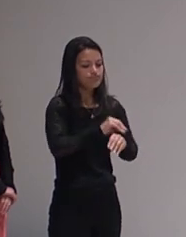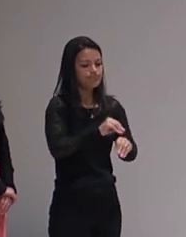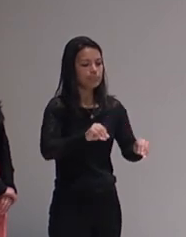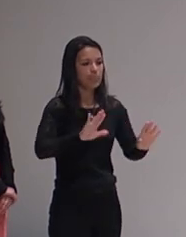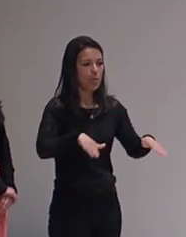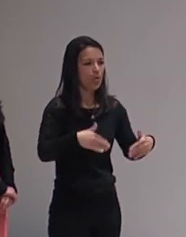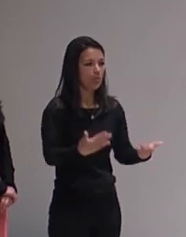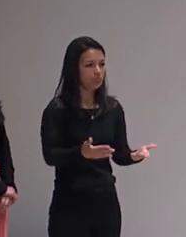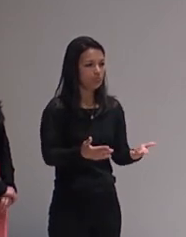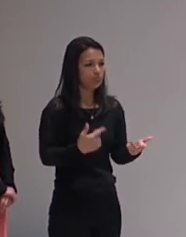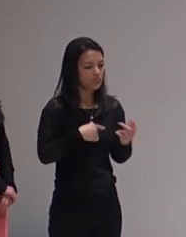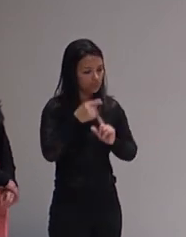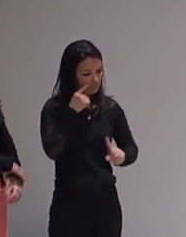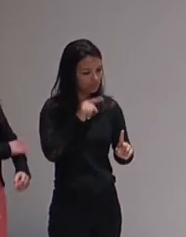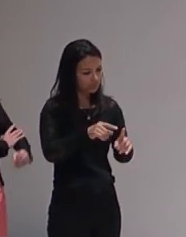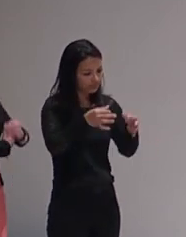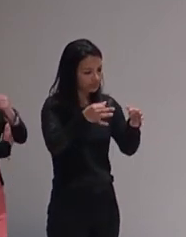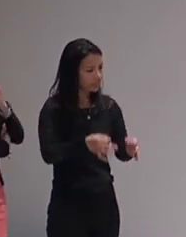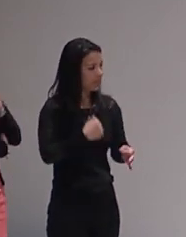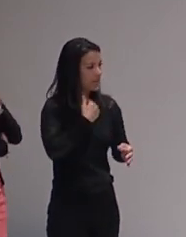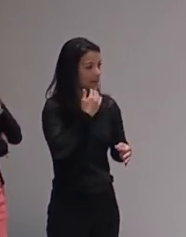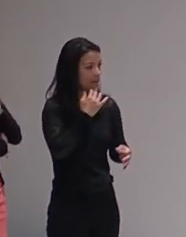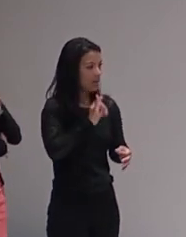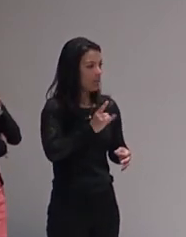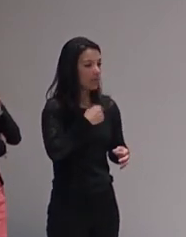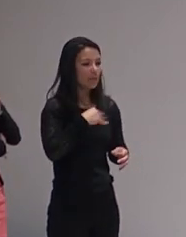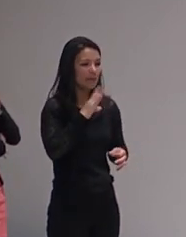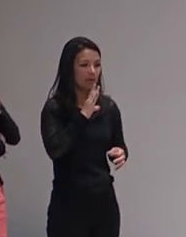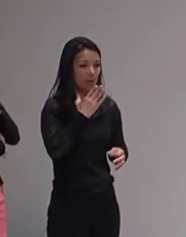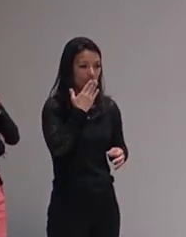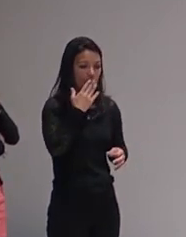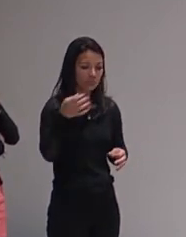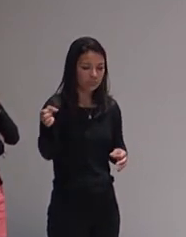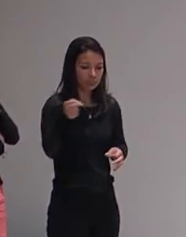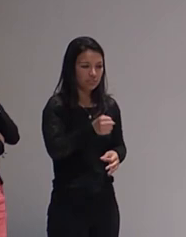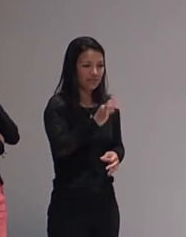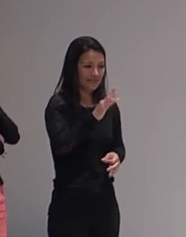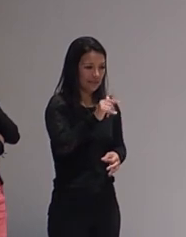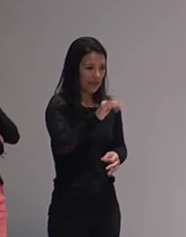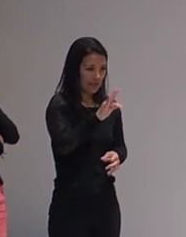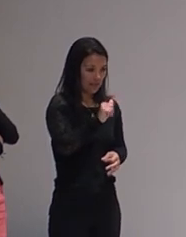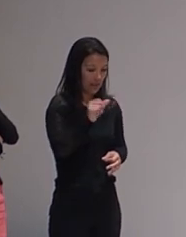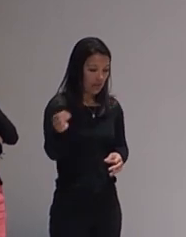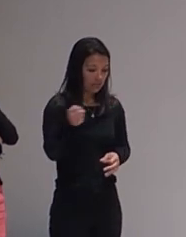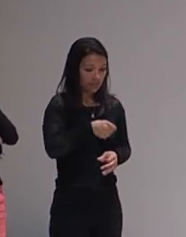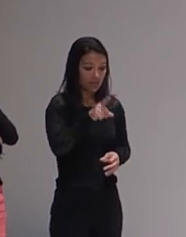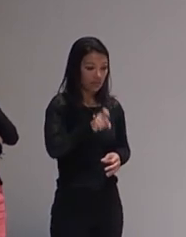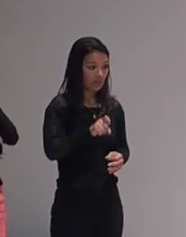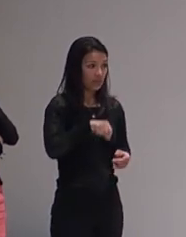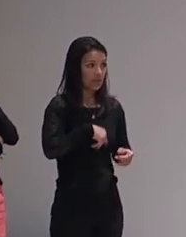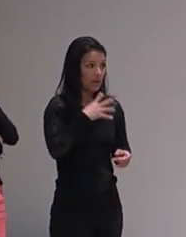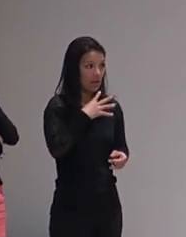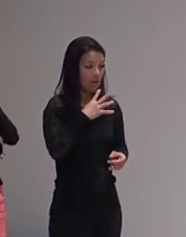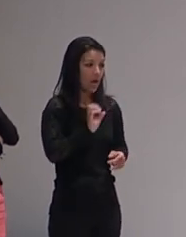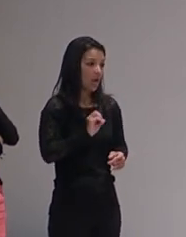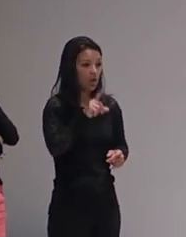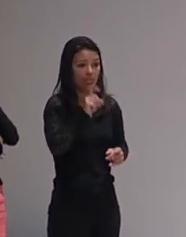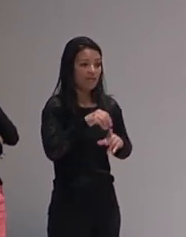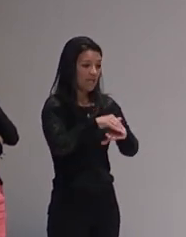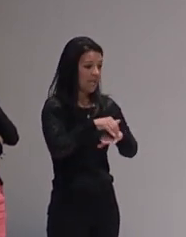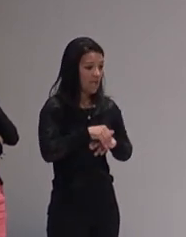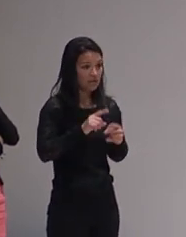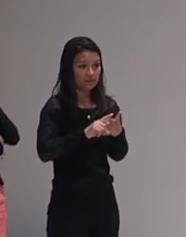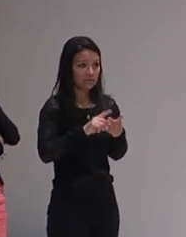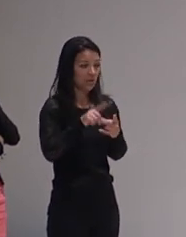al punto que si un taita quiere venir a ser investigador aquí, tiene que hablar es inglés y no Kamsak o Huitoto